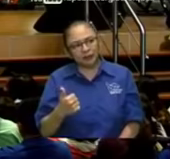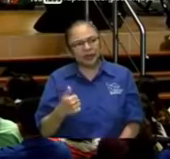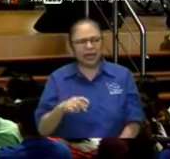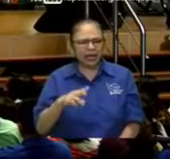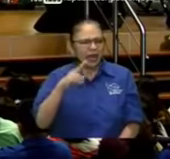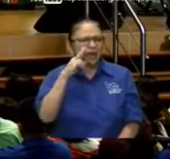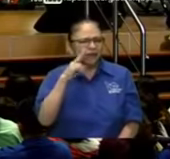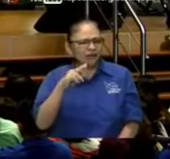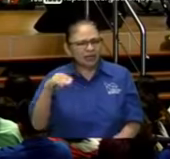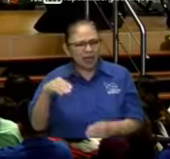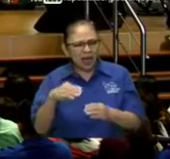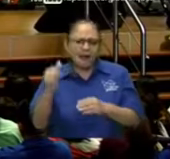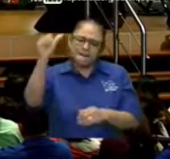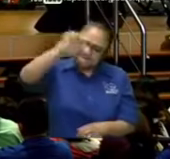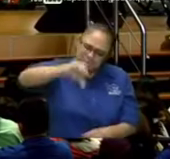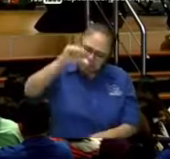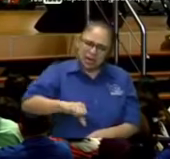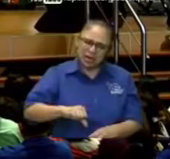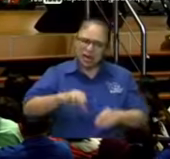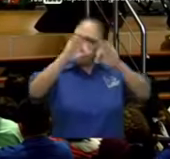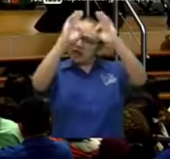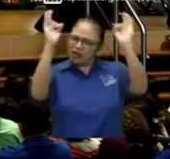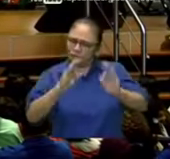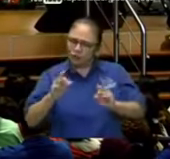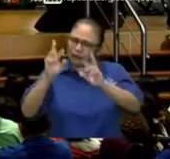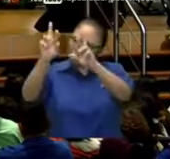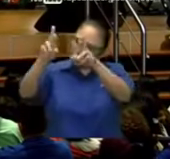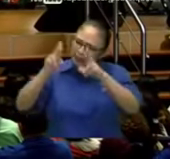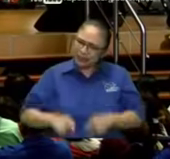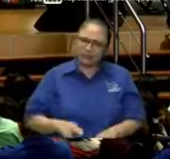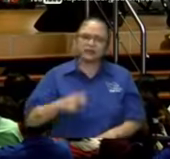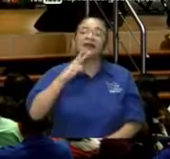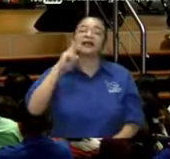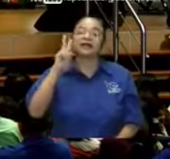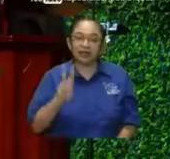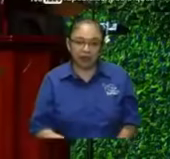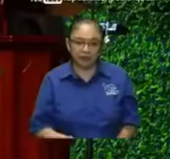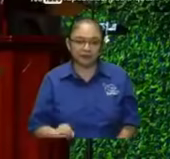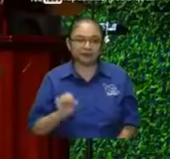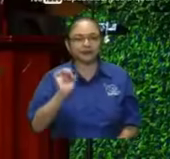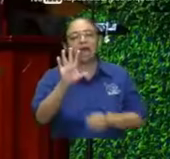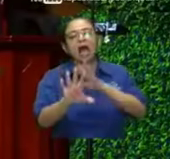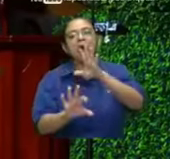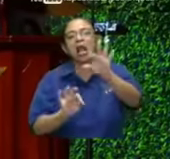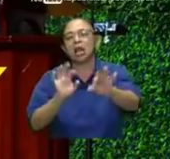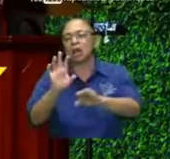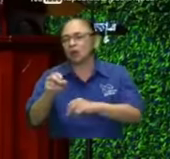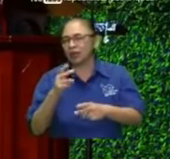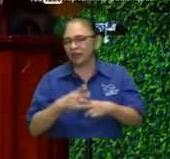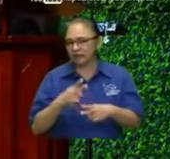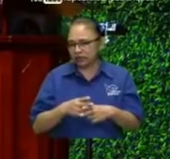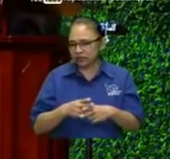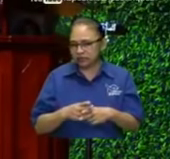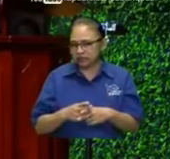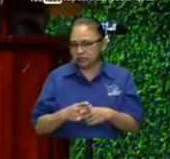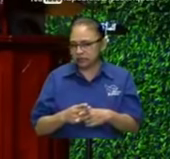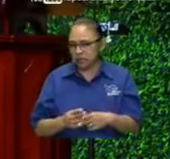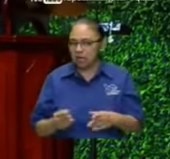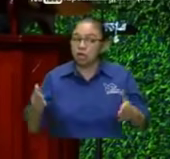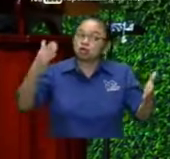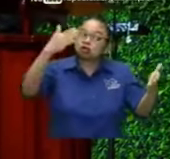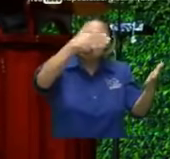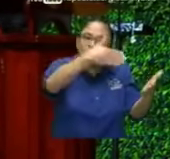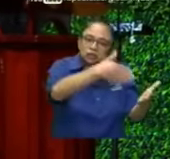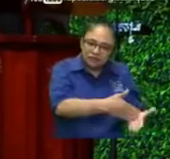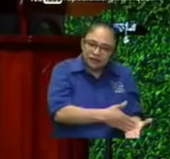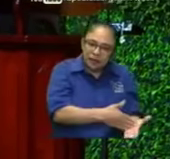forma en la que la persona percibe la realidad. Entonces tenemos a veces, somos llevados a tipos